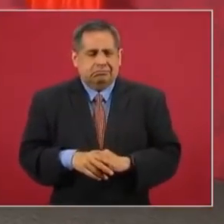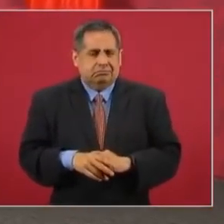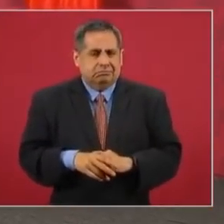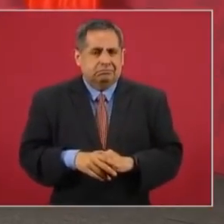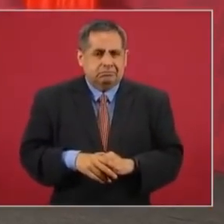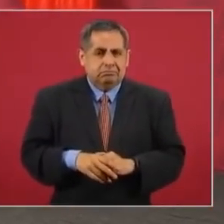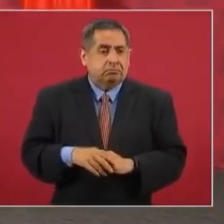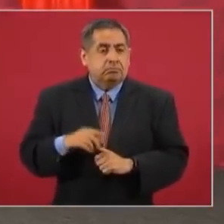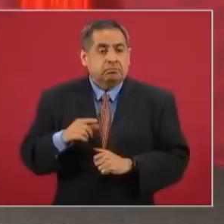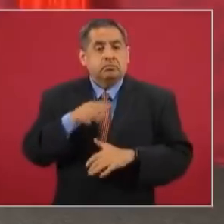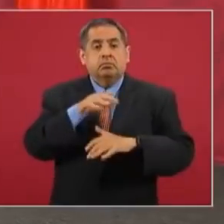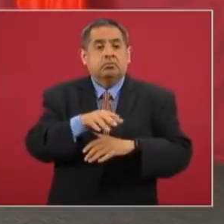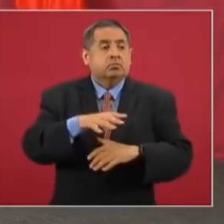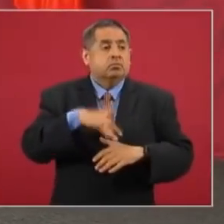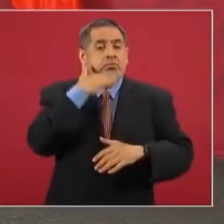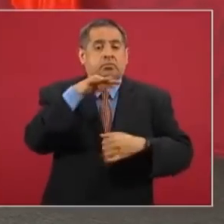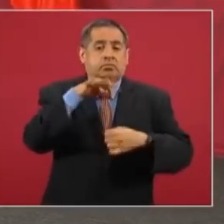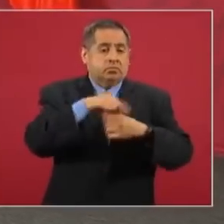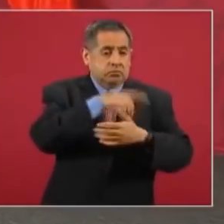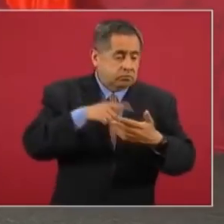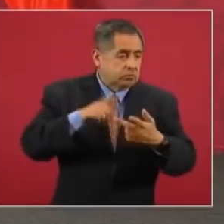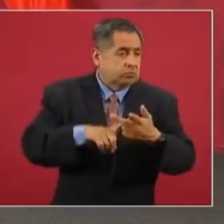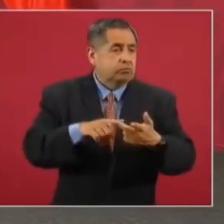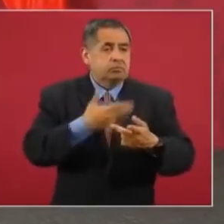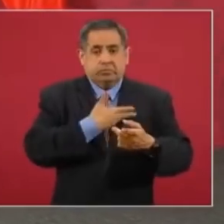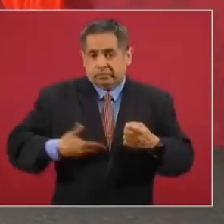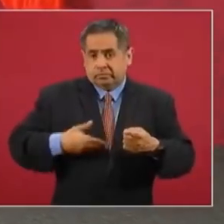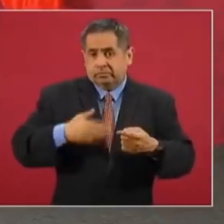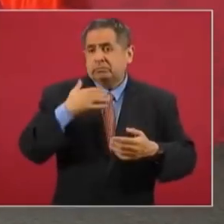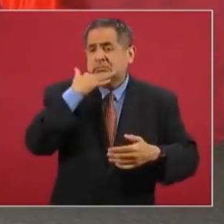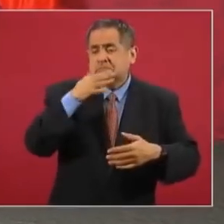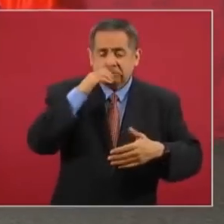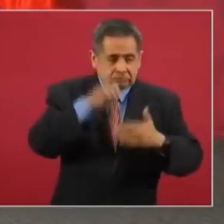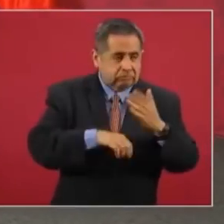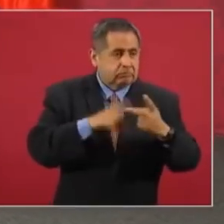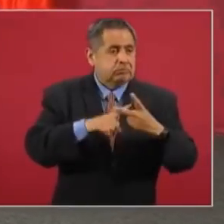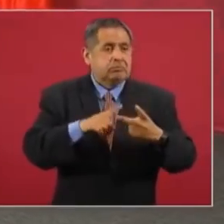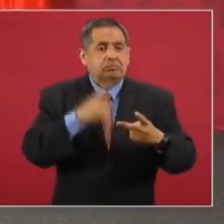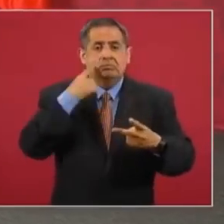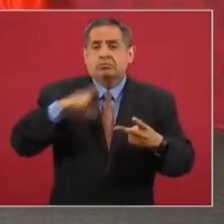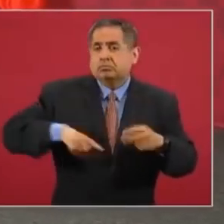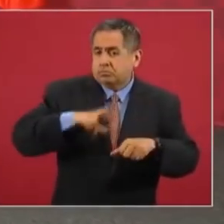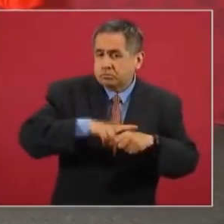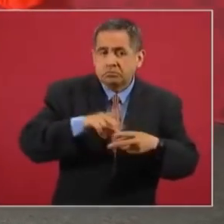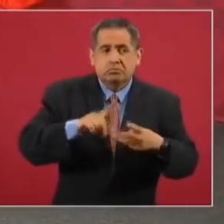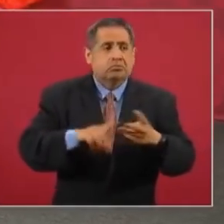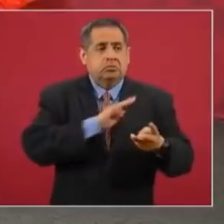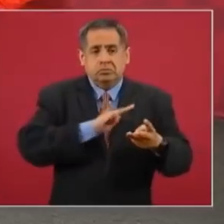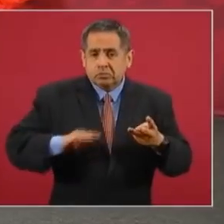En elecciones presidenciales, en elecciones estatales, en elecciones municipales